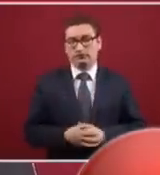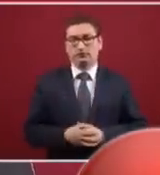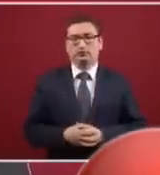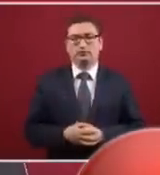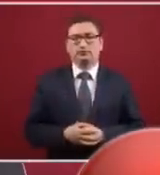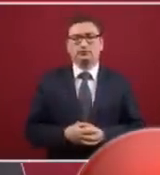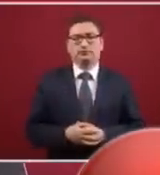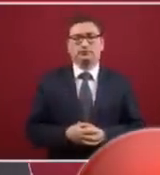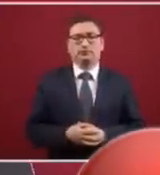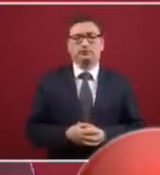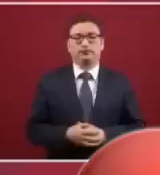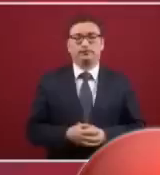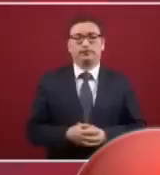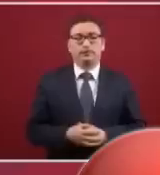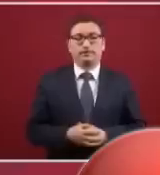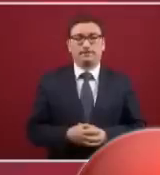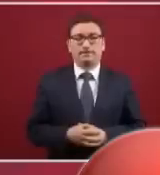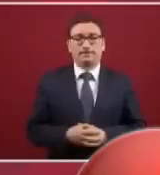Imagínense si iban a